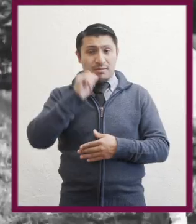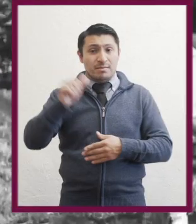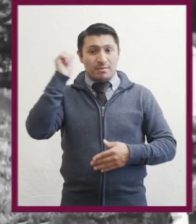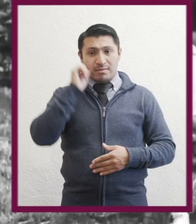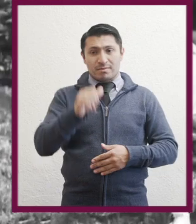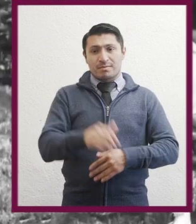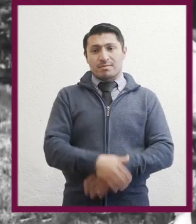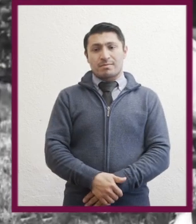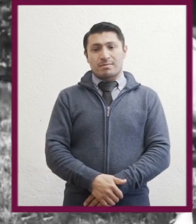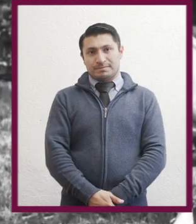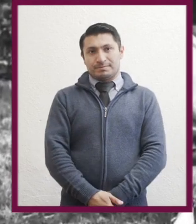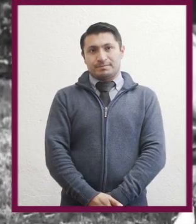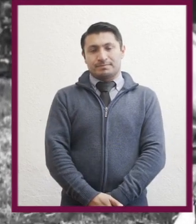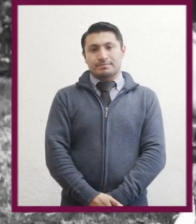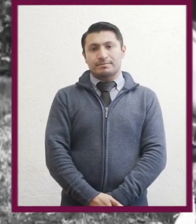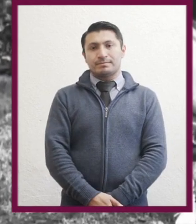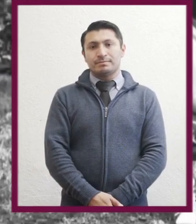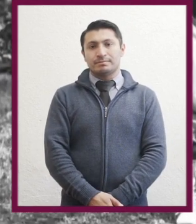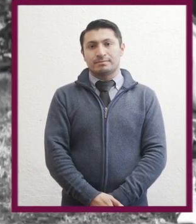constantemente.